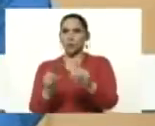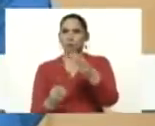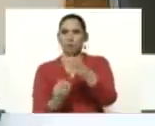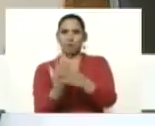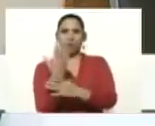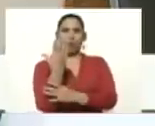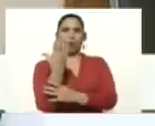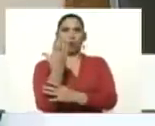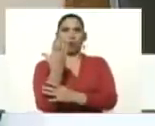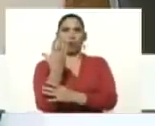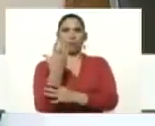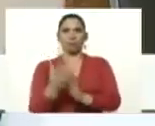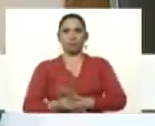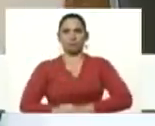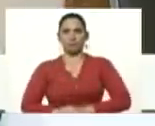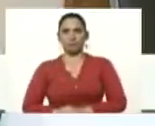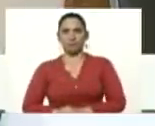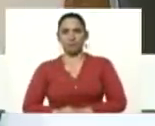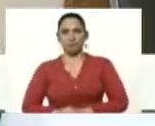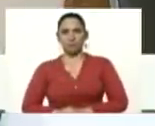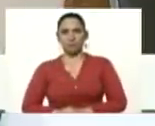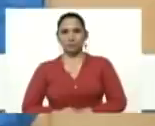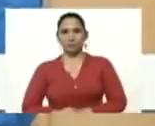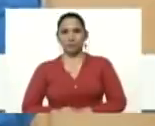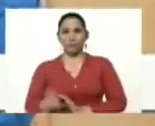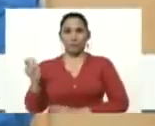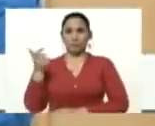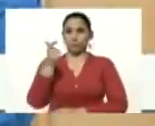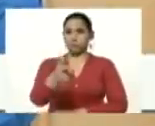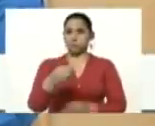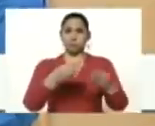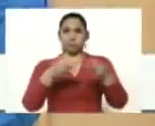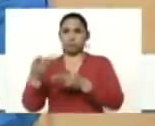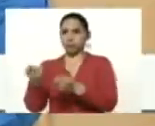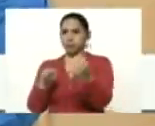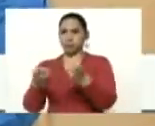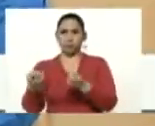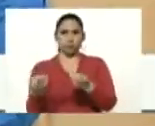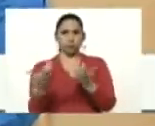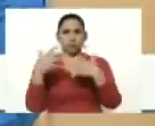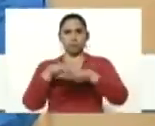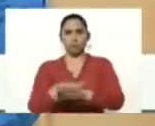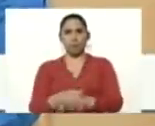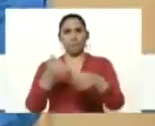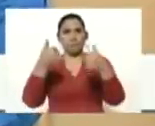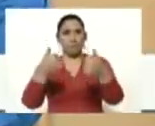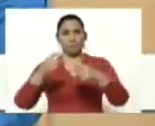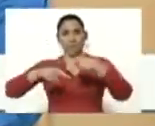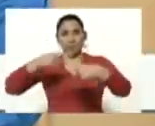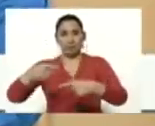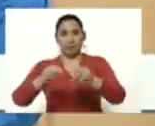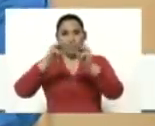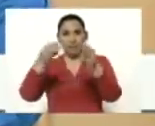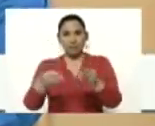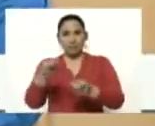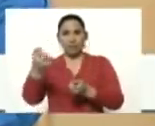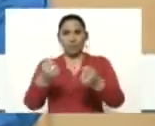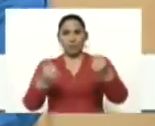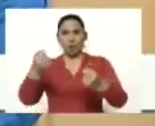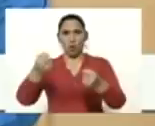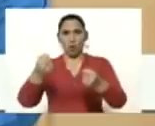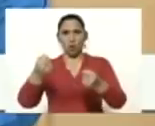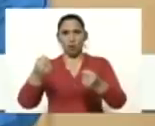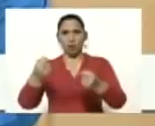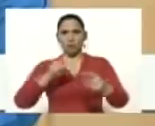presente. ¿Mm? Transporte público, coordinar bien. Mañana arranca la mesa de transporte, dirigida